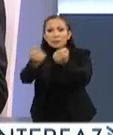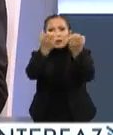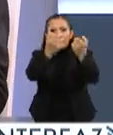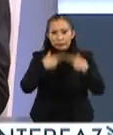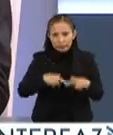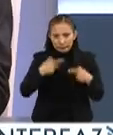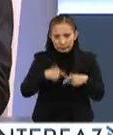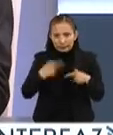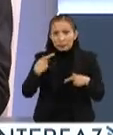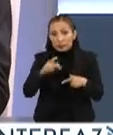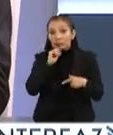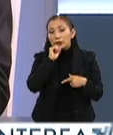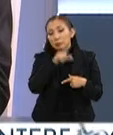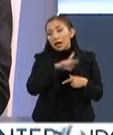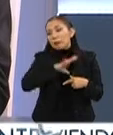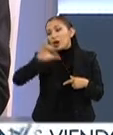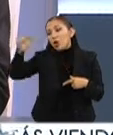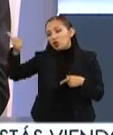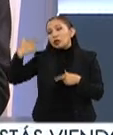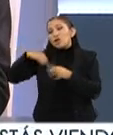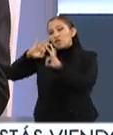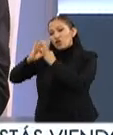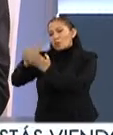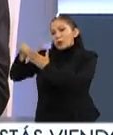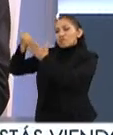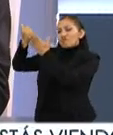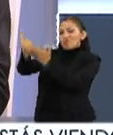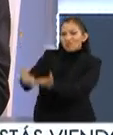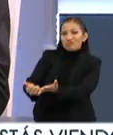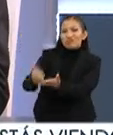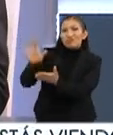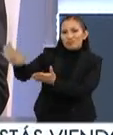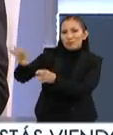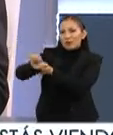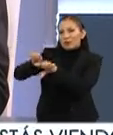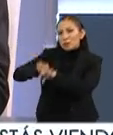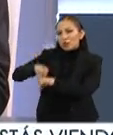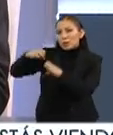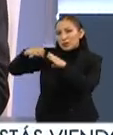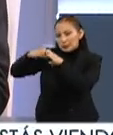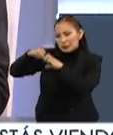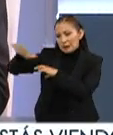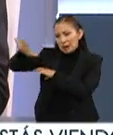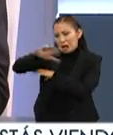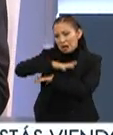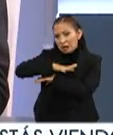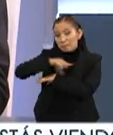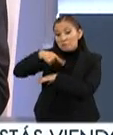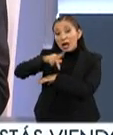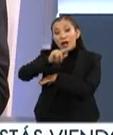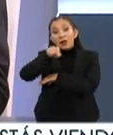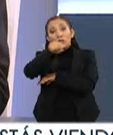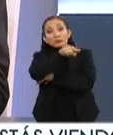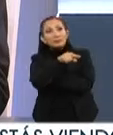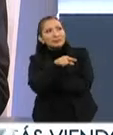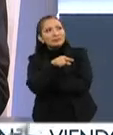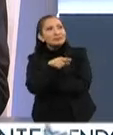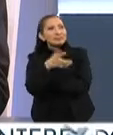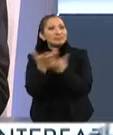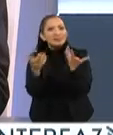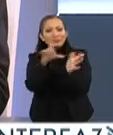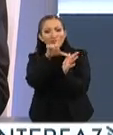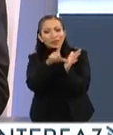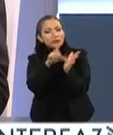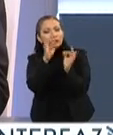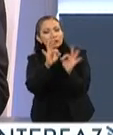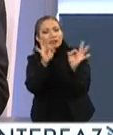¿no? Pero para eso habían pues, mecanismos, ¿no? Los cuerpos de emergencia. Pero la